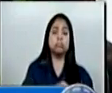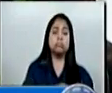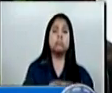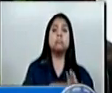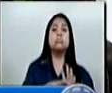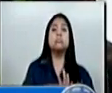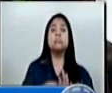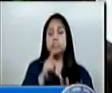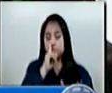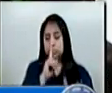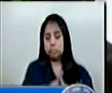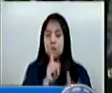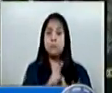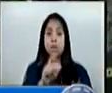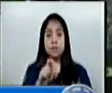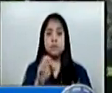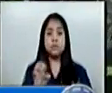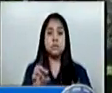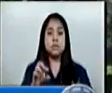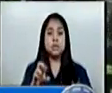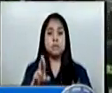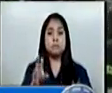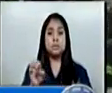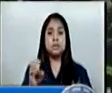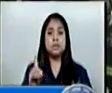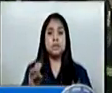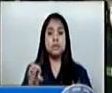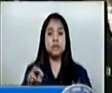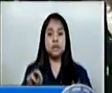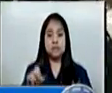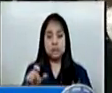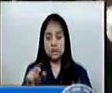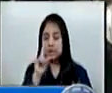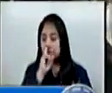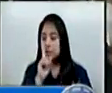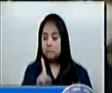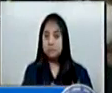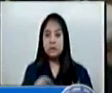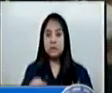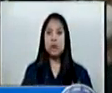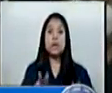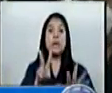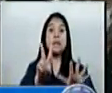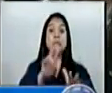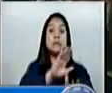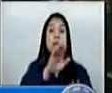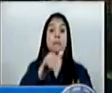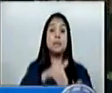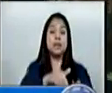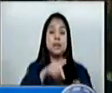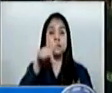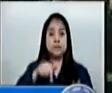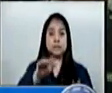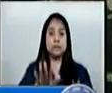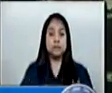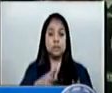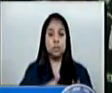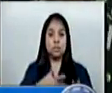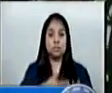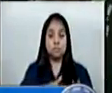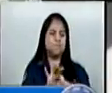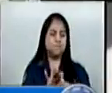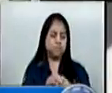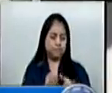el mecanismo regional, pensando siempre en el bienestar de la región centroamericana, Panamá y República